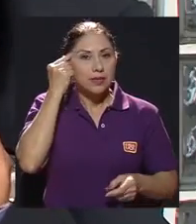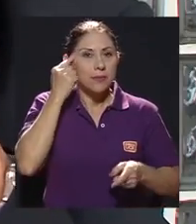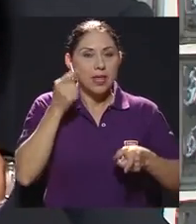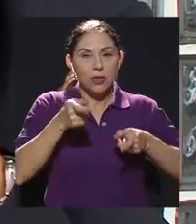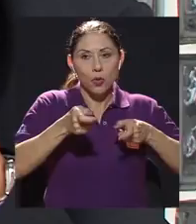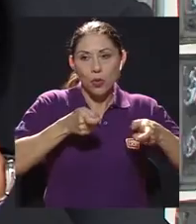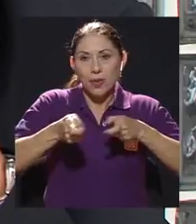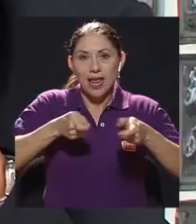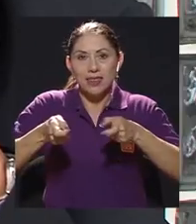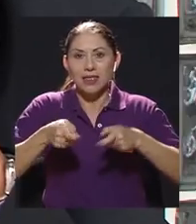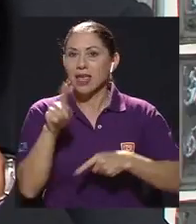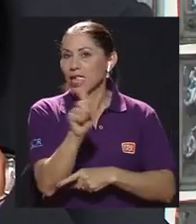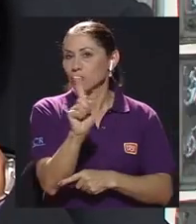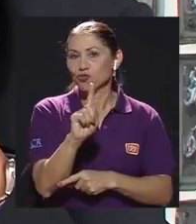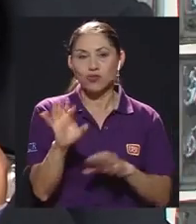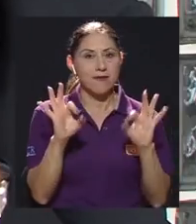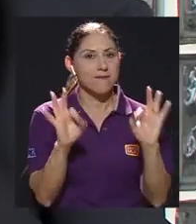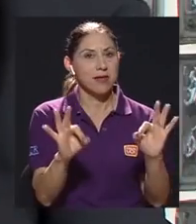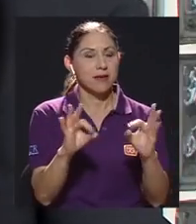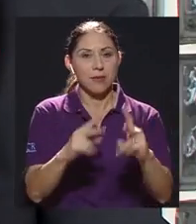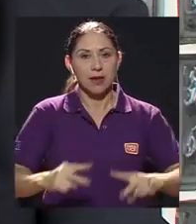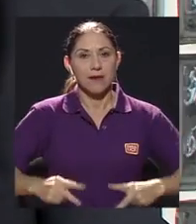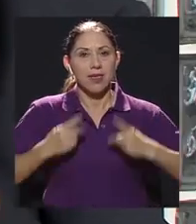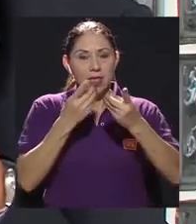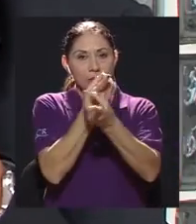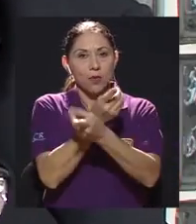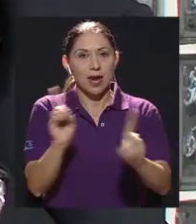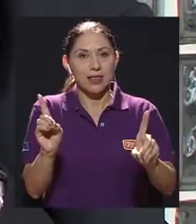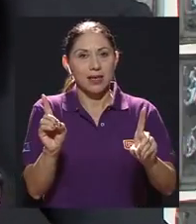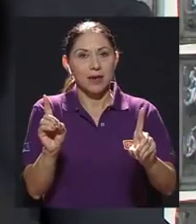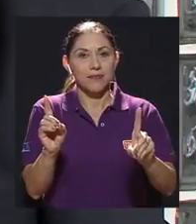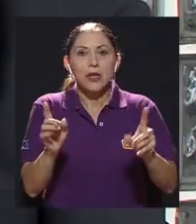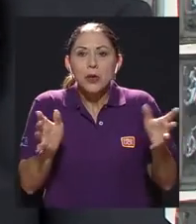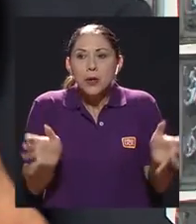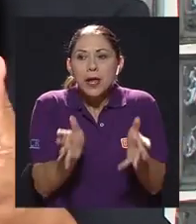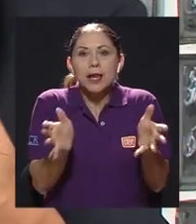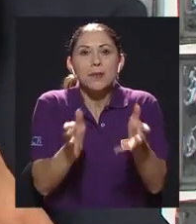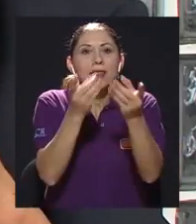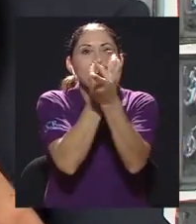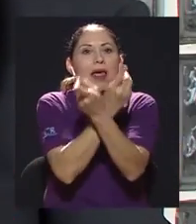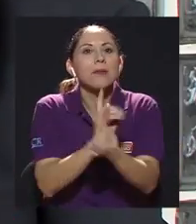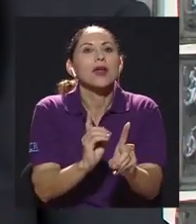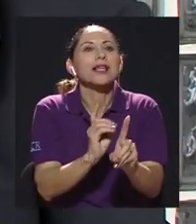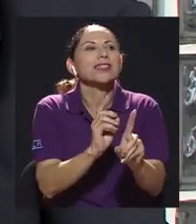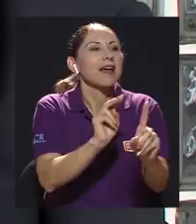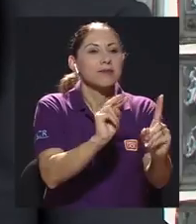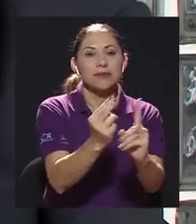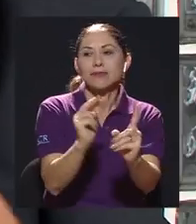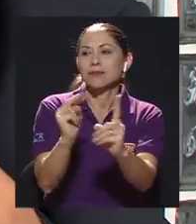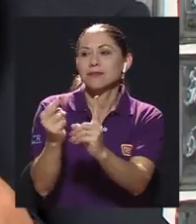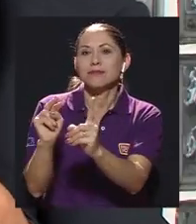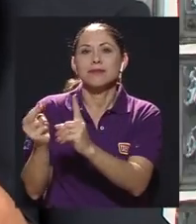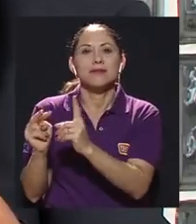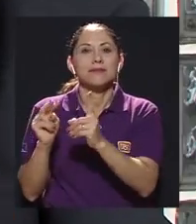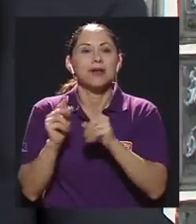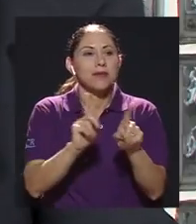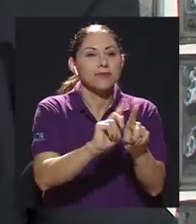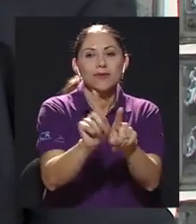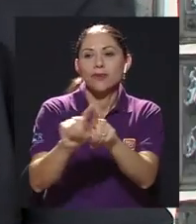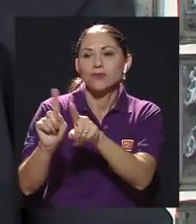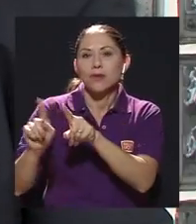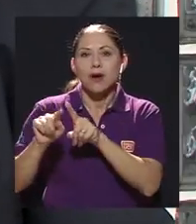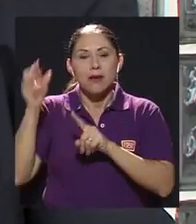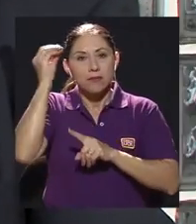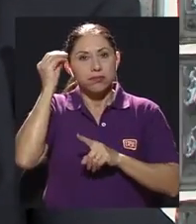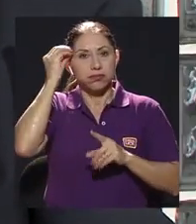eso no le hace bien a la vida democrática. Lo que alimenta la democracia es la pluralidad de posiciones, la pluralidad de opiniones, el que